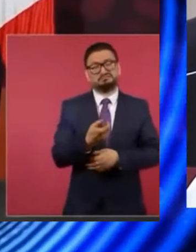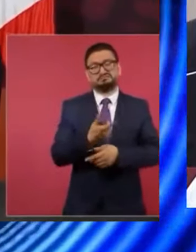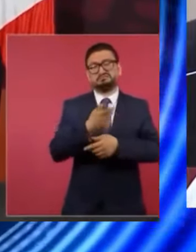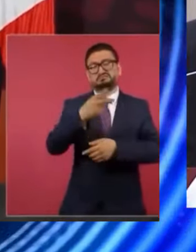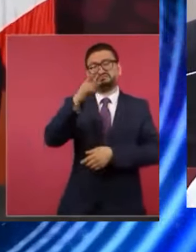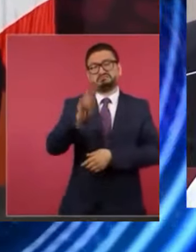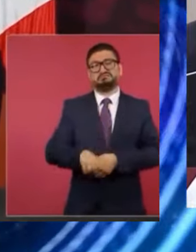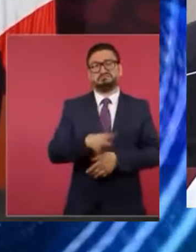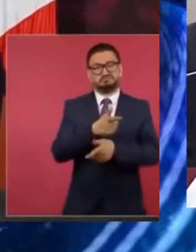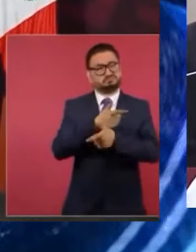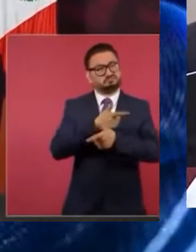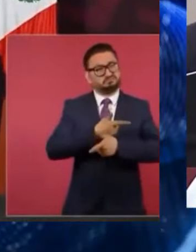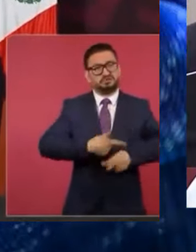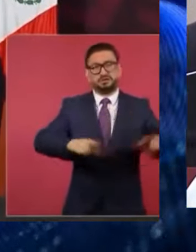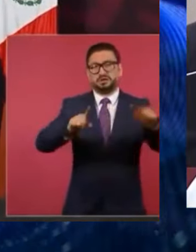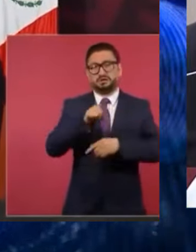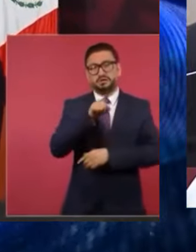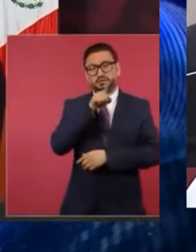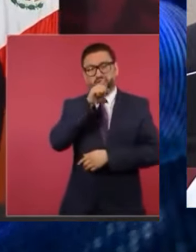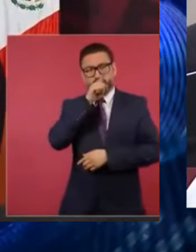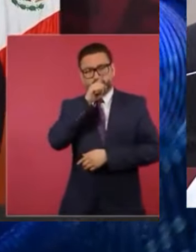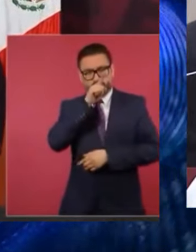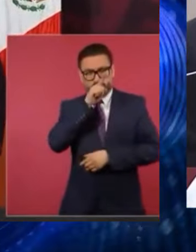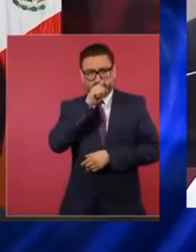libre, secreto,